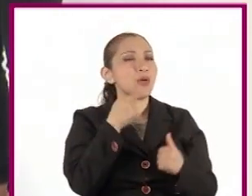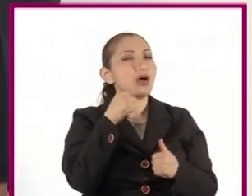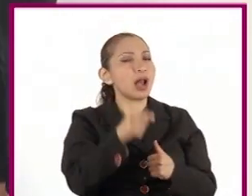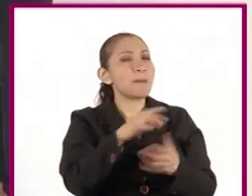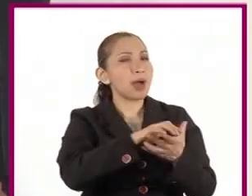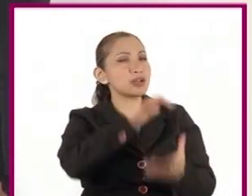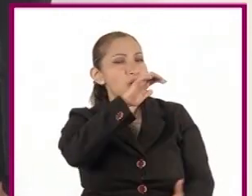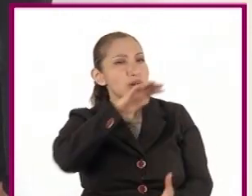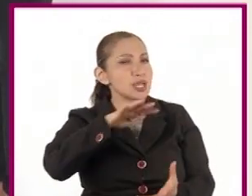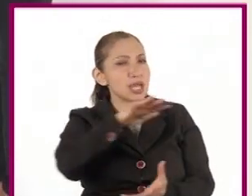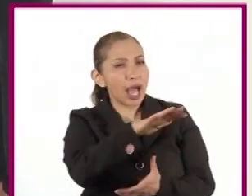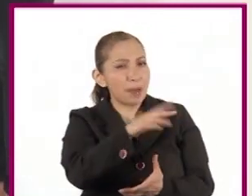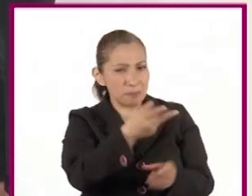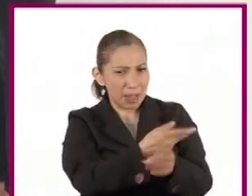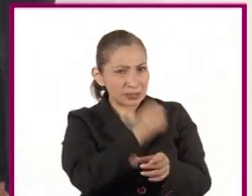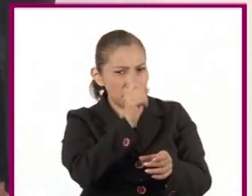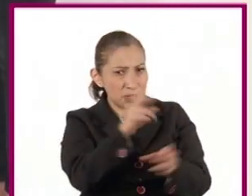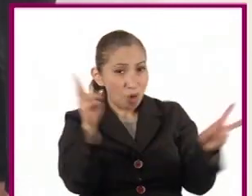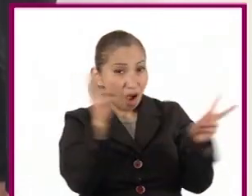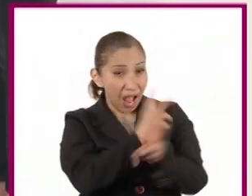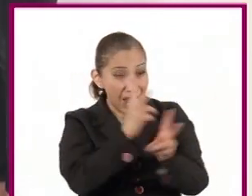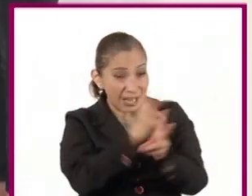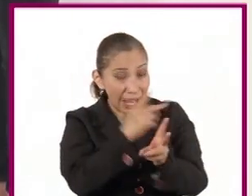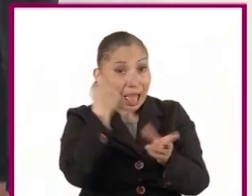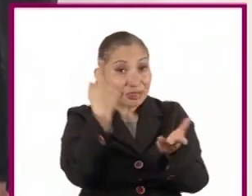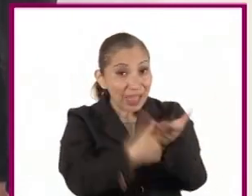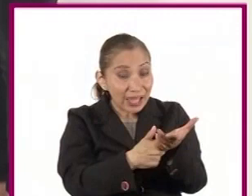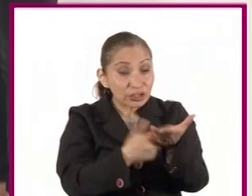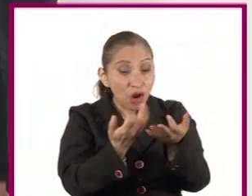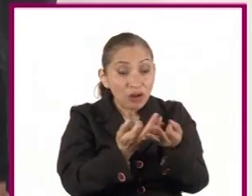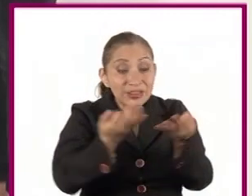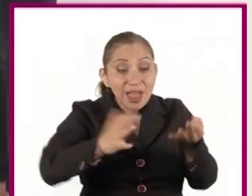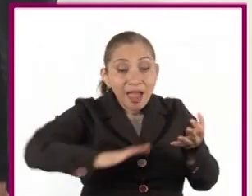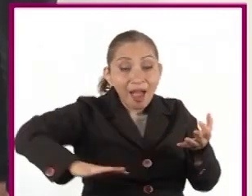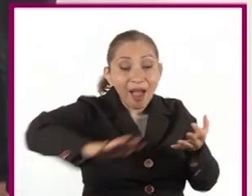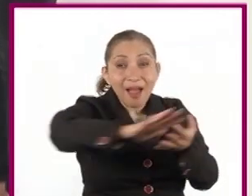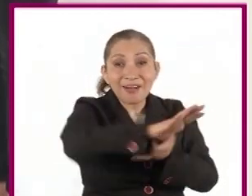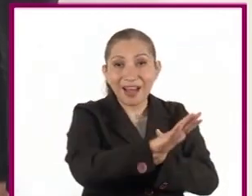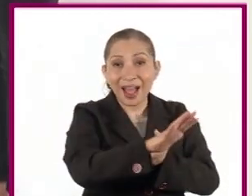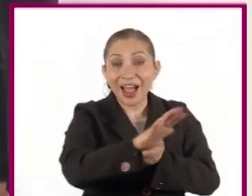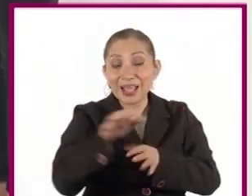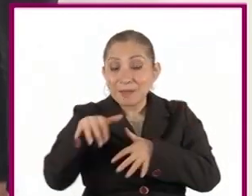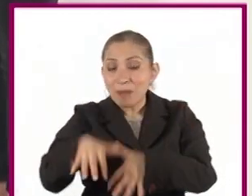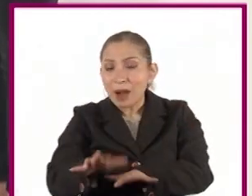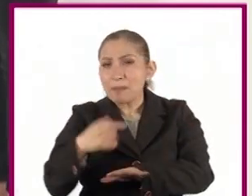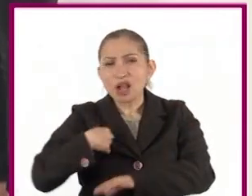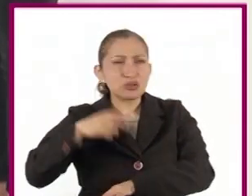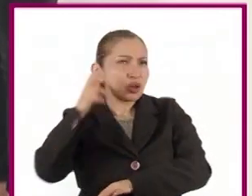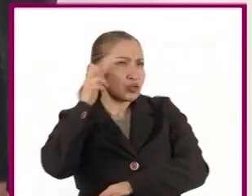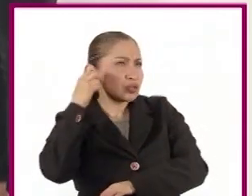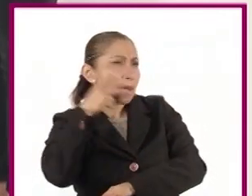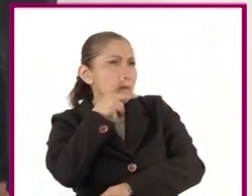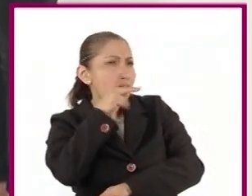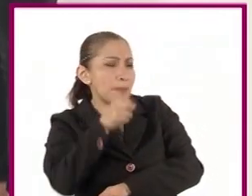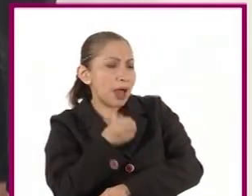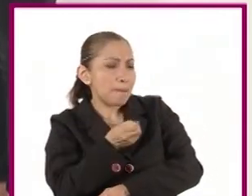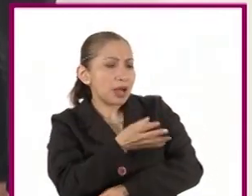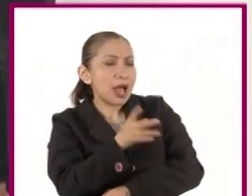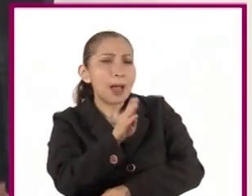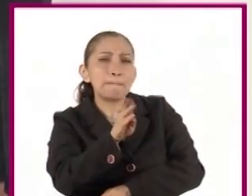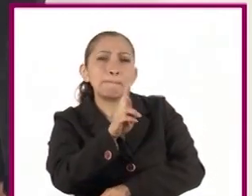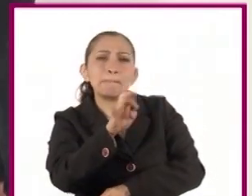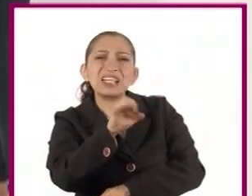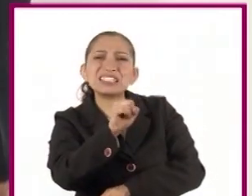la mayoría de estos fenómenos se producen al interior de los continentes y océanos, pero yo he escuchado el término brisa.